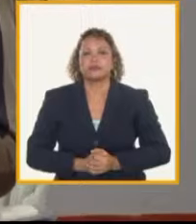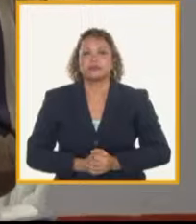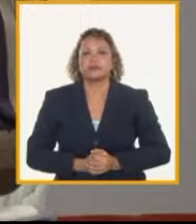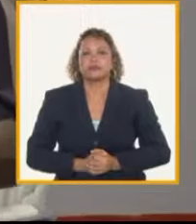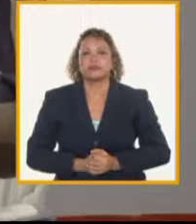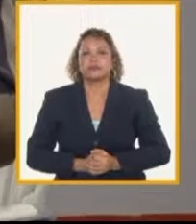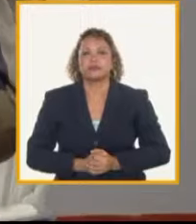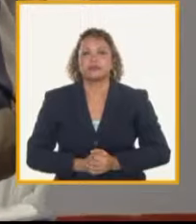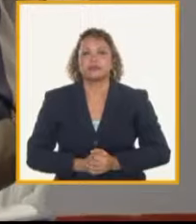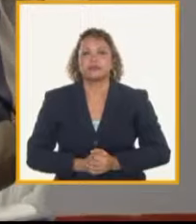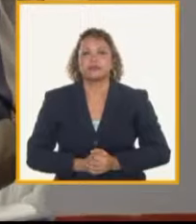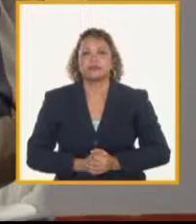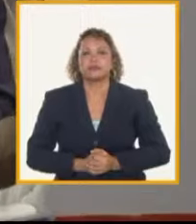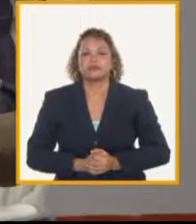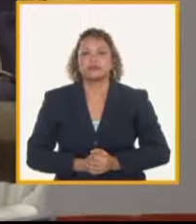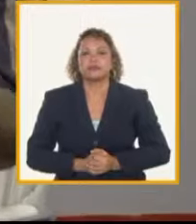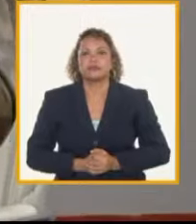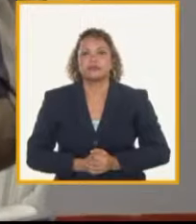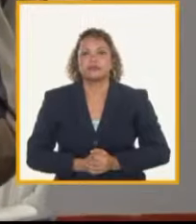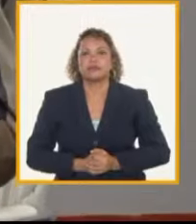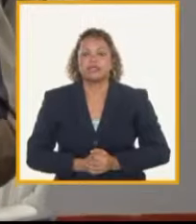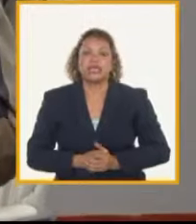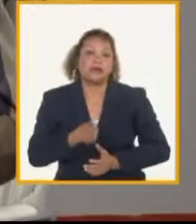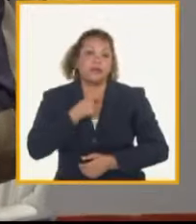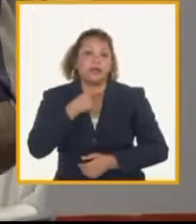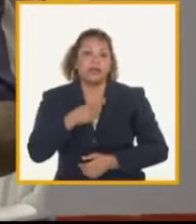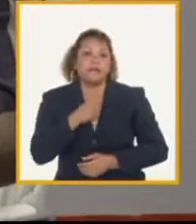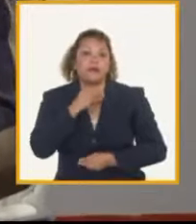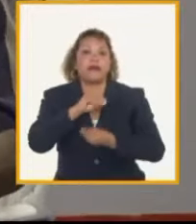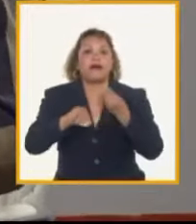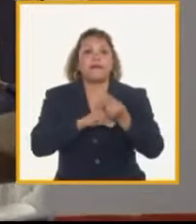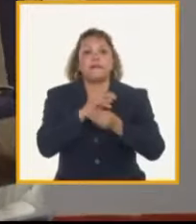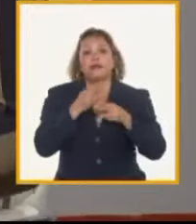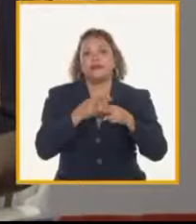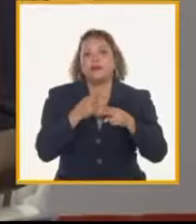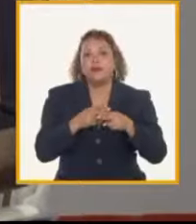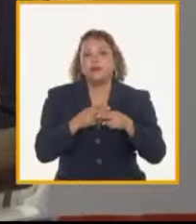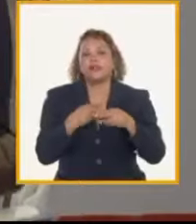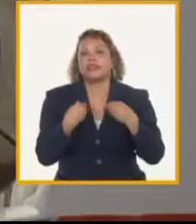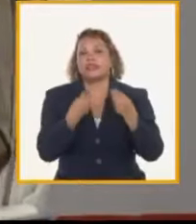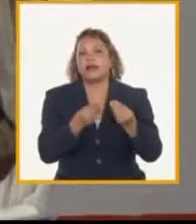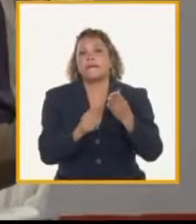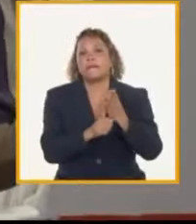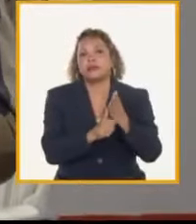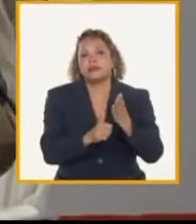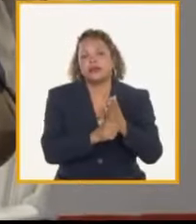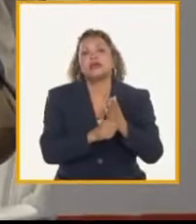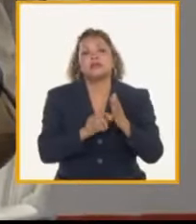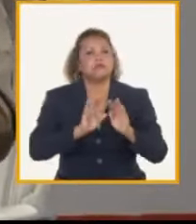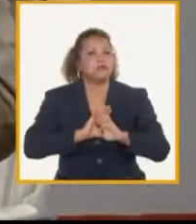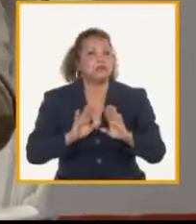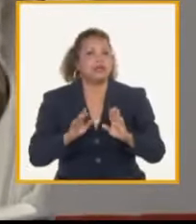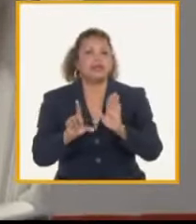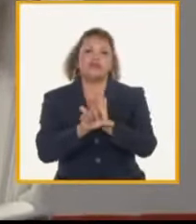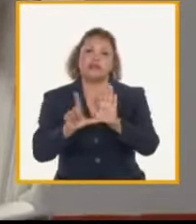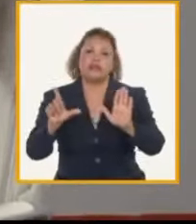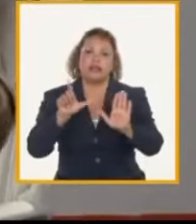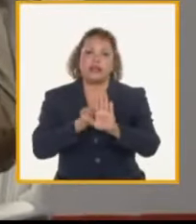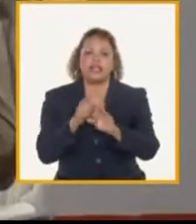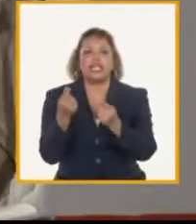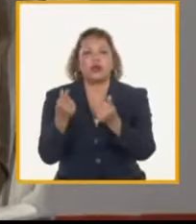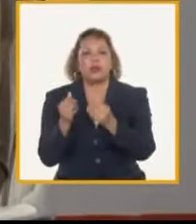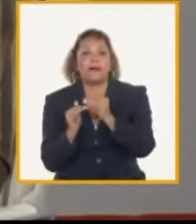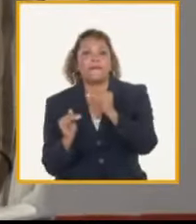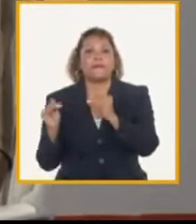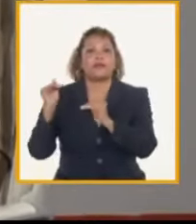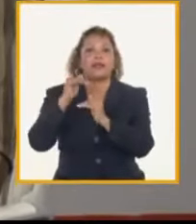Entonces, cambiábamos el nombre, o sea, reintegrábamos el pasaje, le cambiábamos el nombre y ya tenía entonces, y por supuesto, le cobraba por